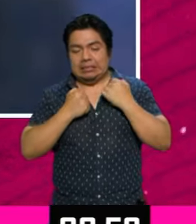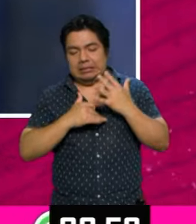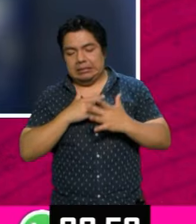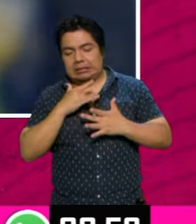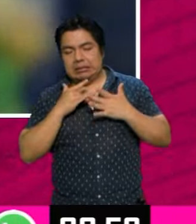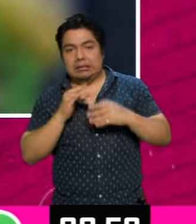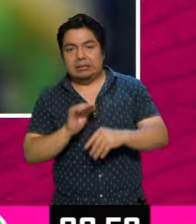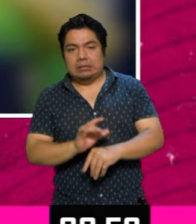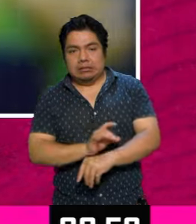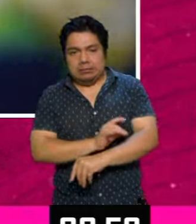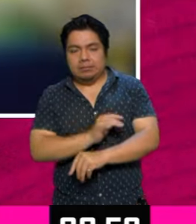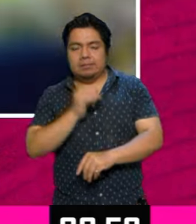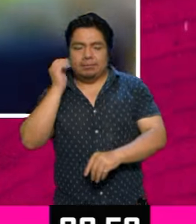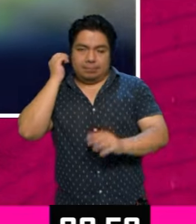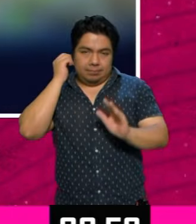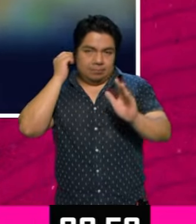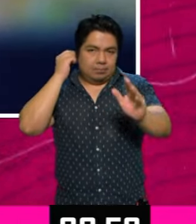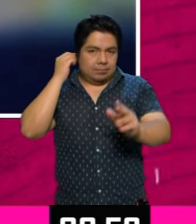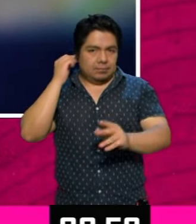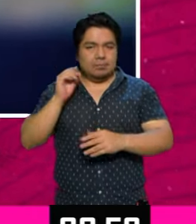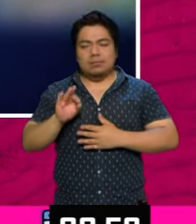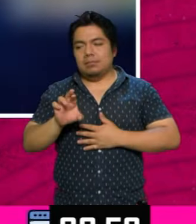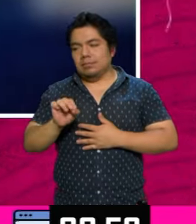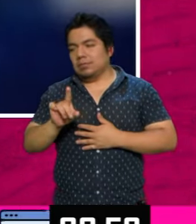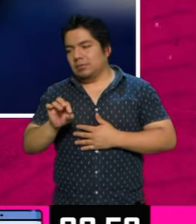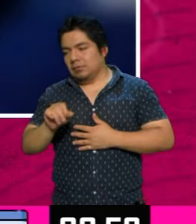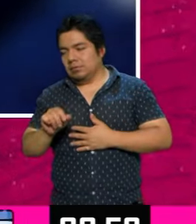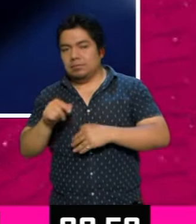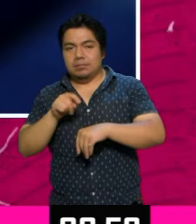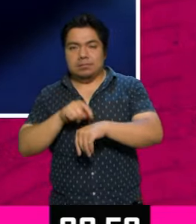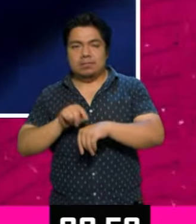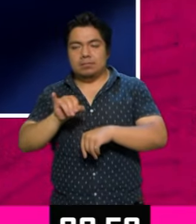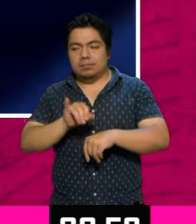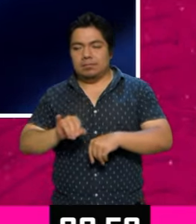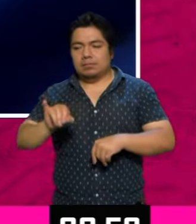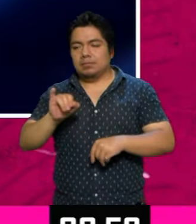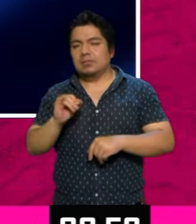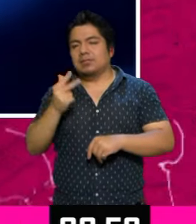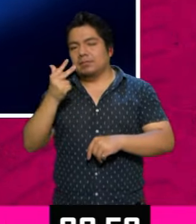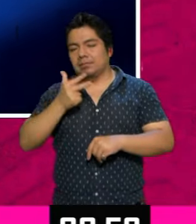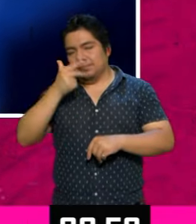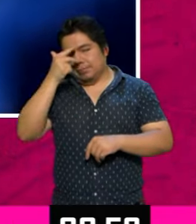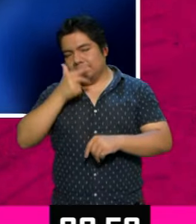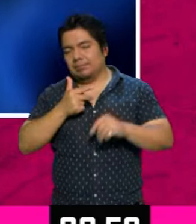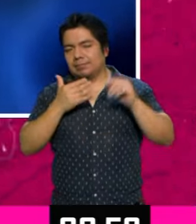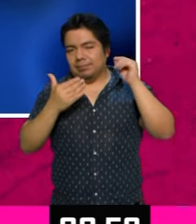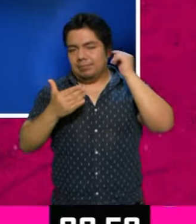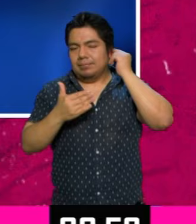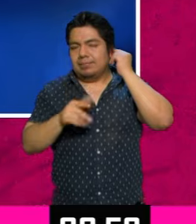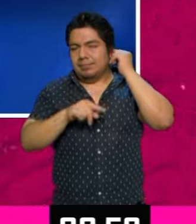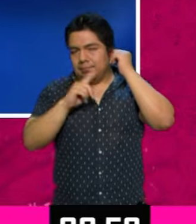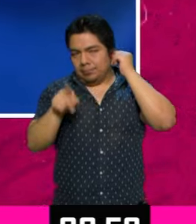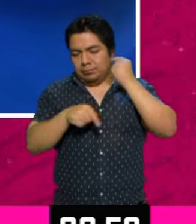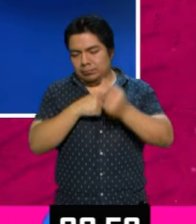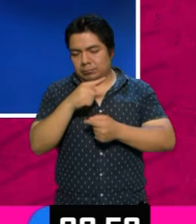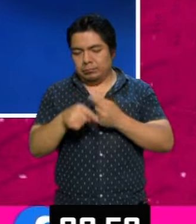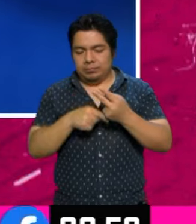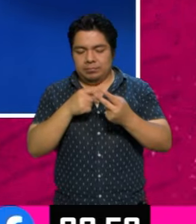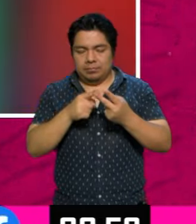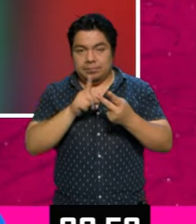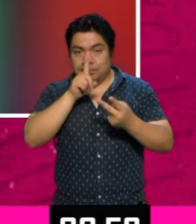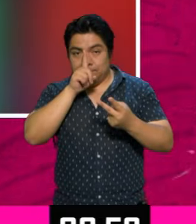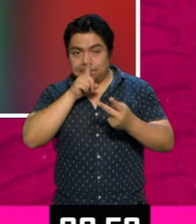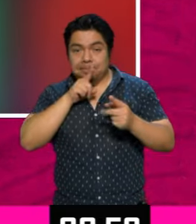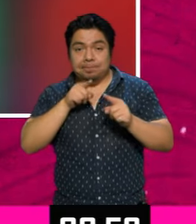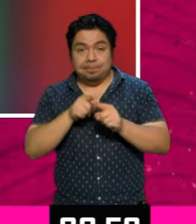Qué entonces, bárbaro. Bueno, láncense al Foro Lucerna los jueves 8 de la noche. Vaya, okay. Vayan. Jueves 8 de la noche. Sí. ¿Qué más? Otra, Mentiras el musical.